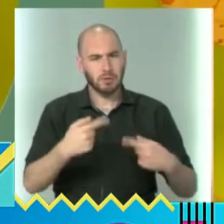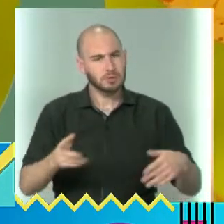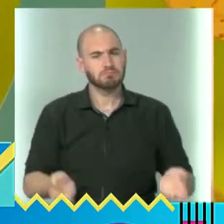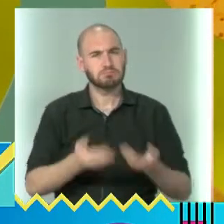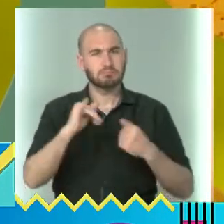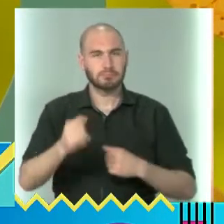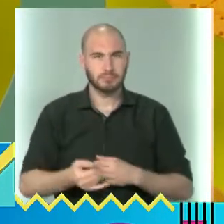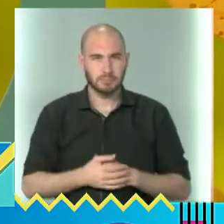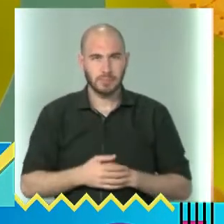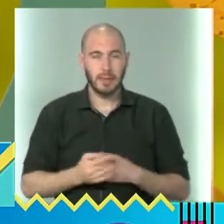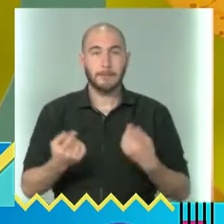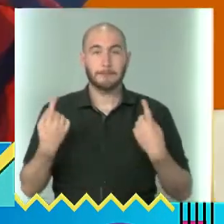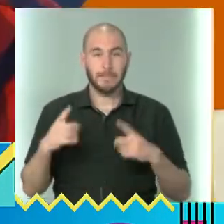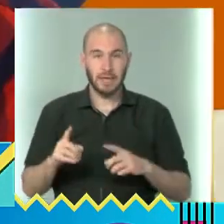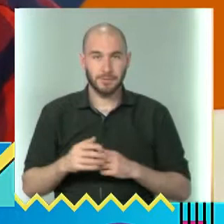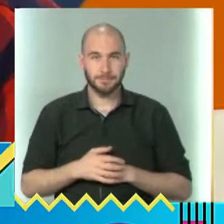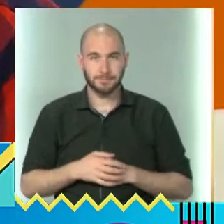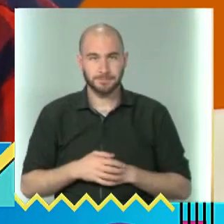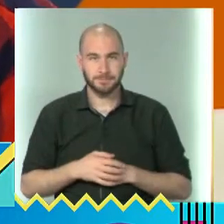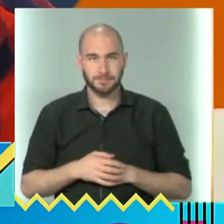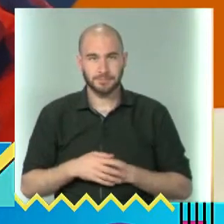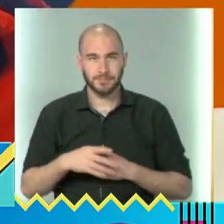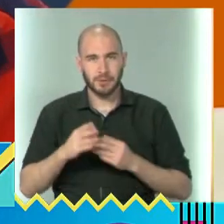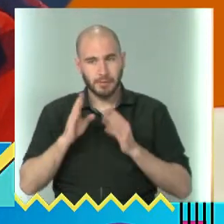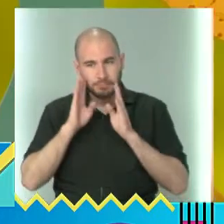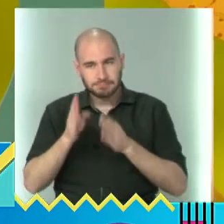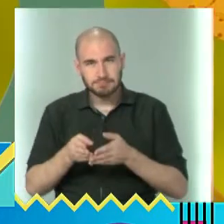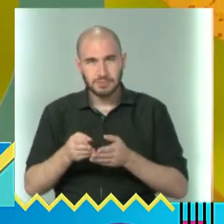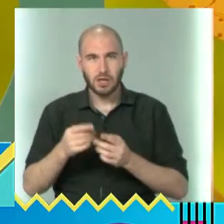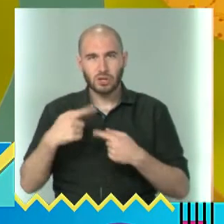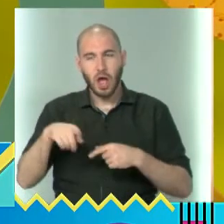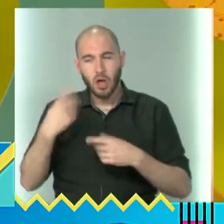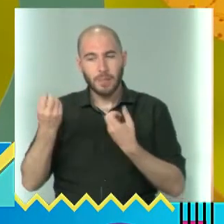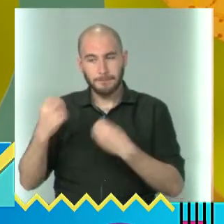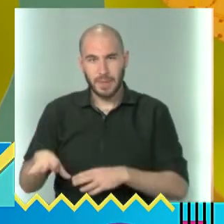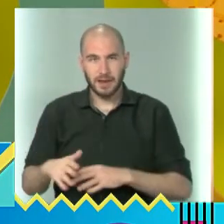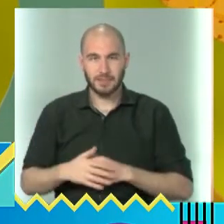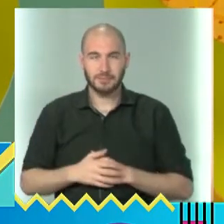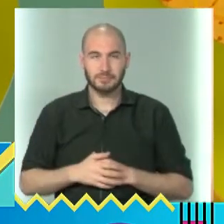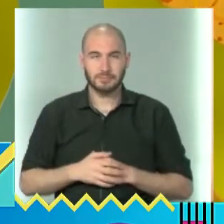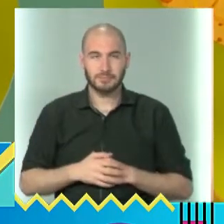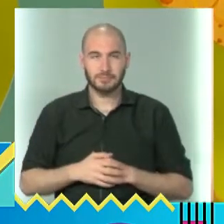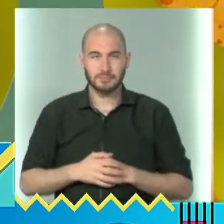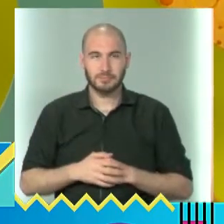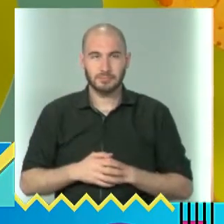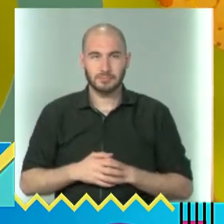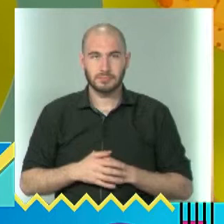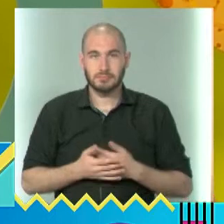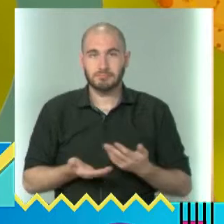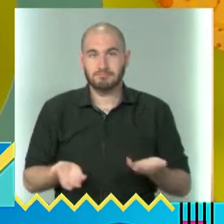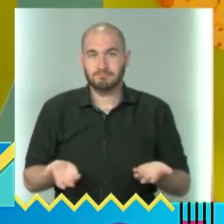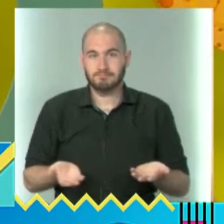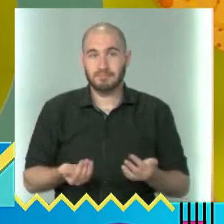cosas, aún así conduce a la pérdida de muchas otras. En ese sentido digo, no sé,